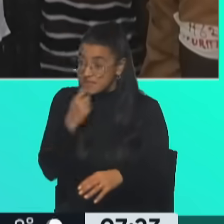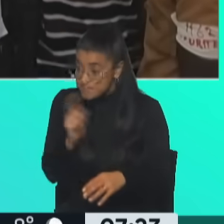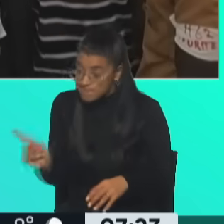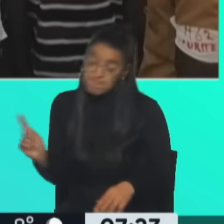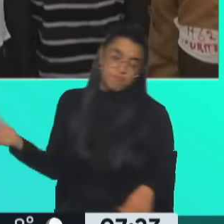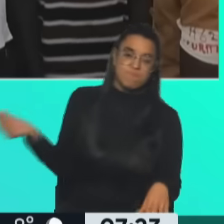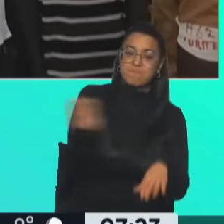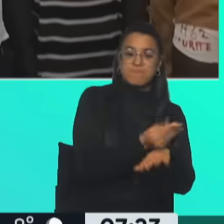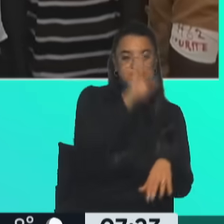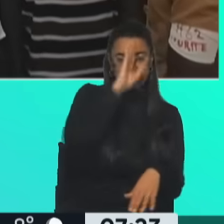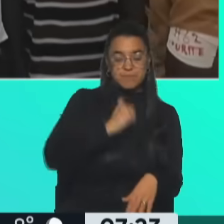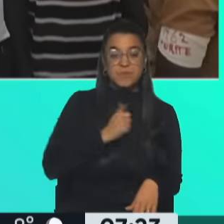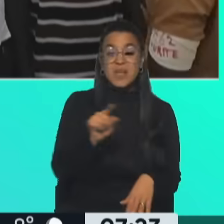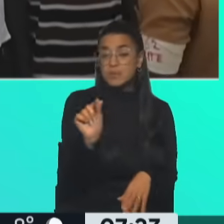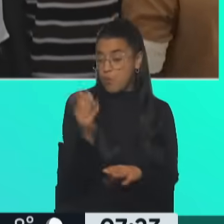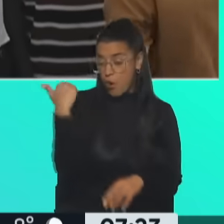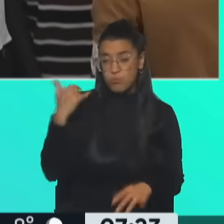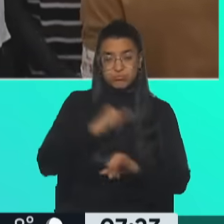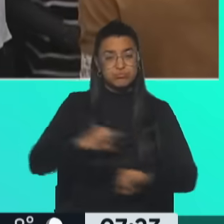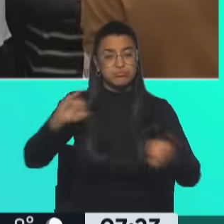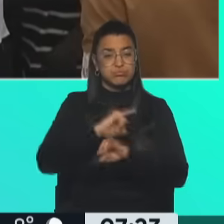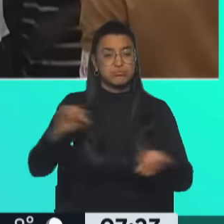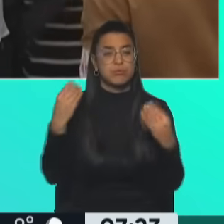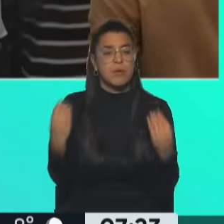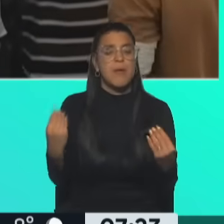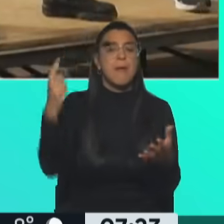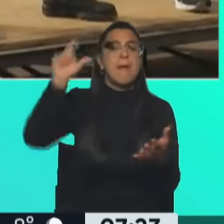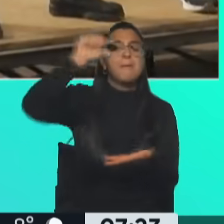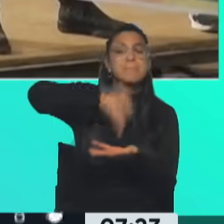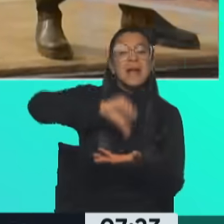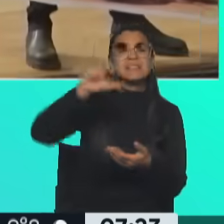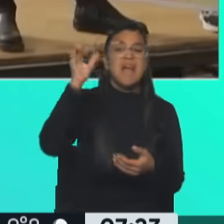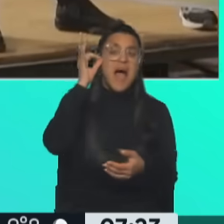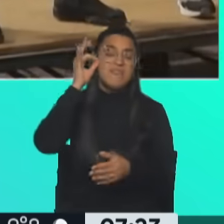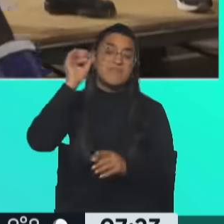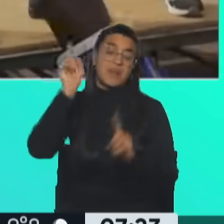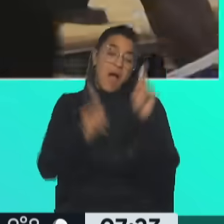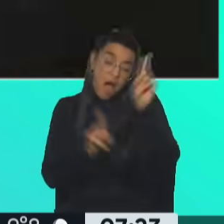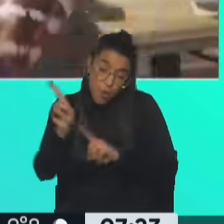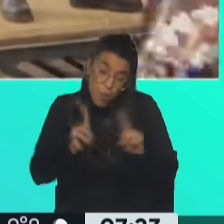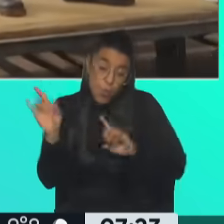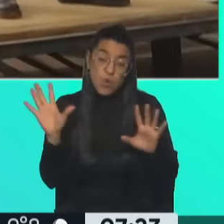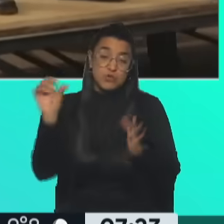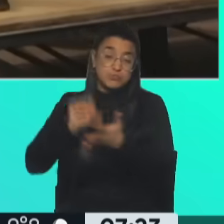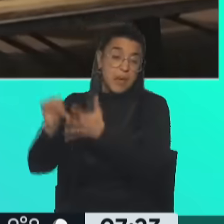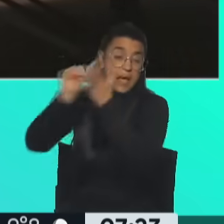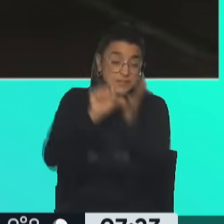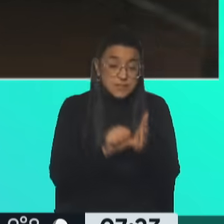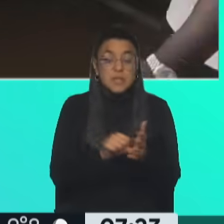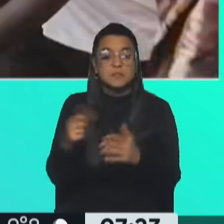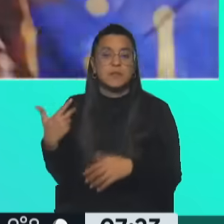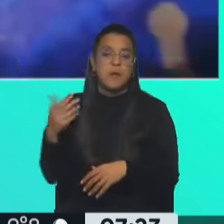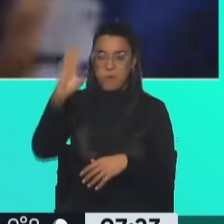justamente en los últimos días esta versión de que los países de África Occidental, algunos en realidad, iban a